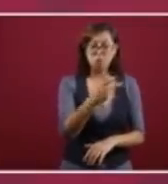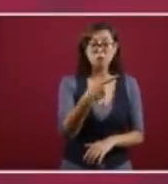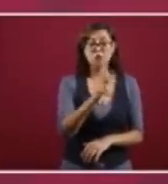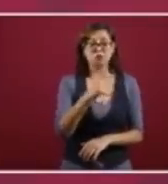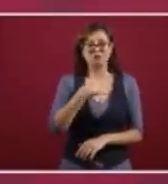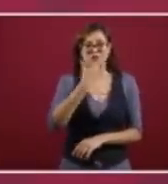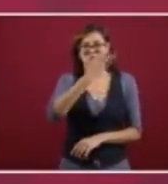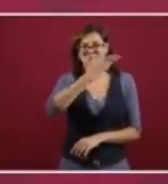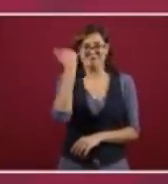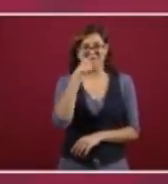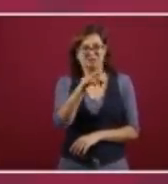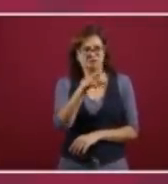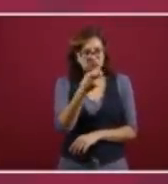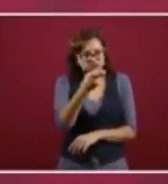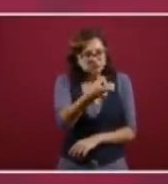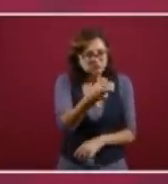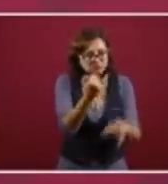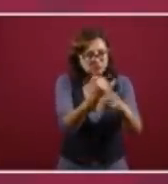yo